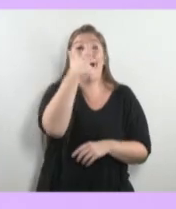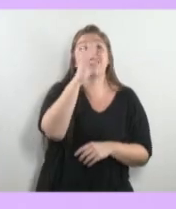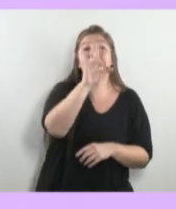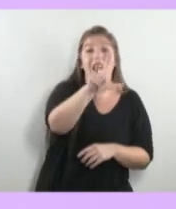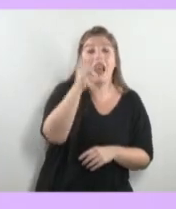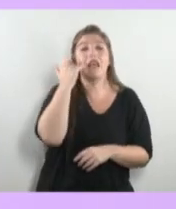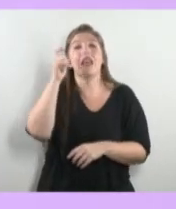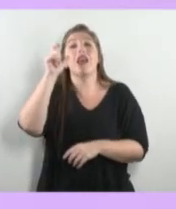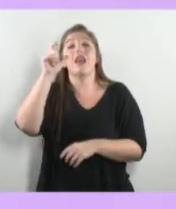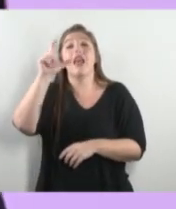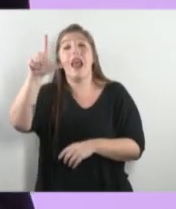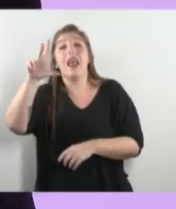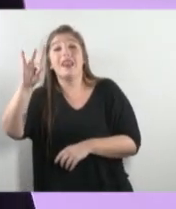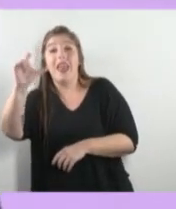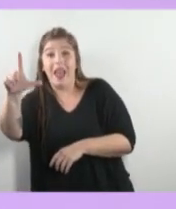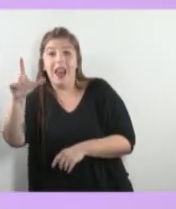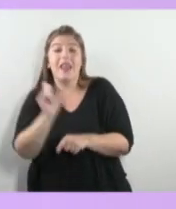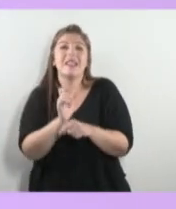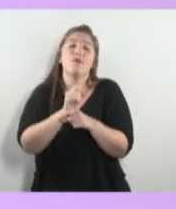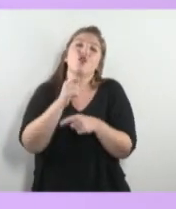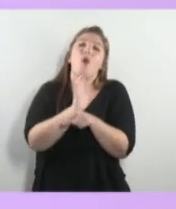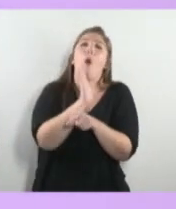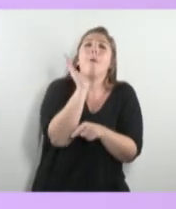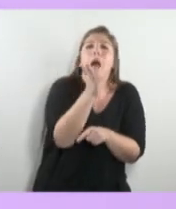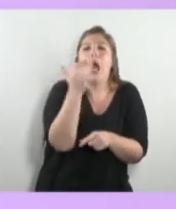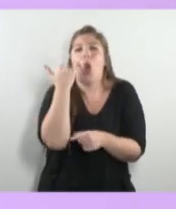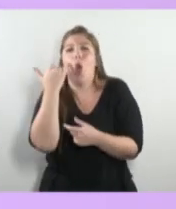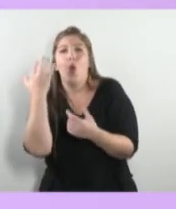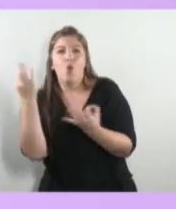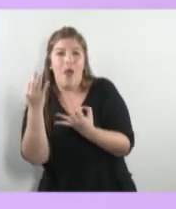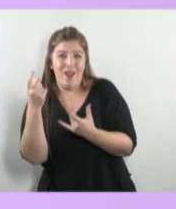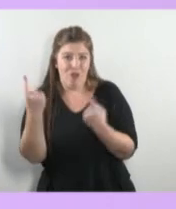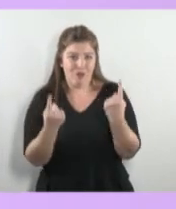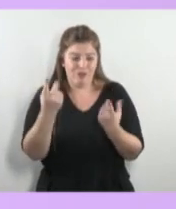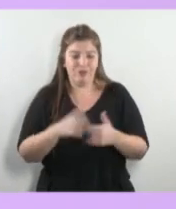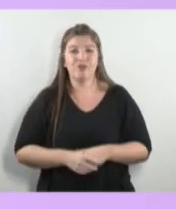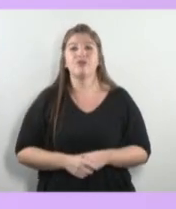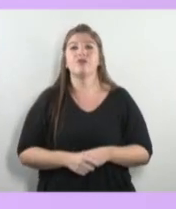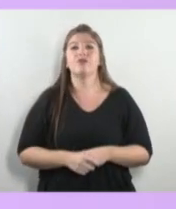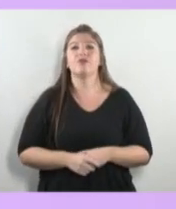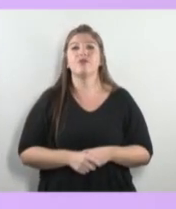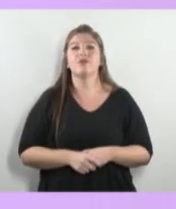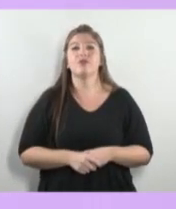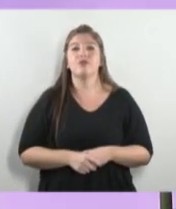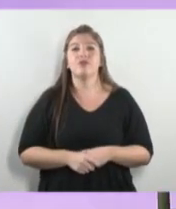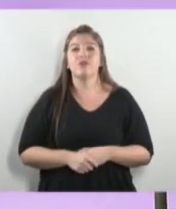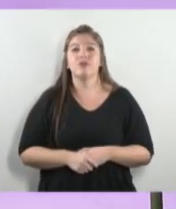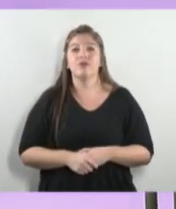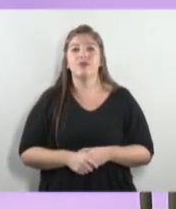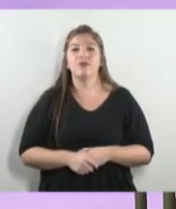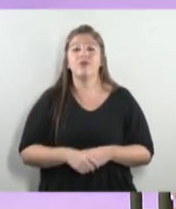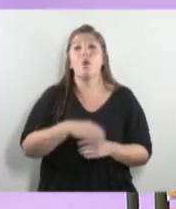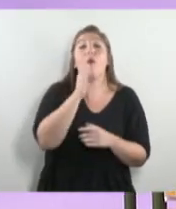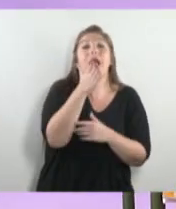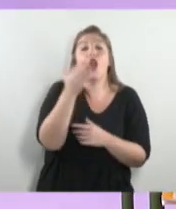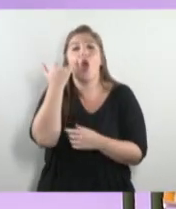que decíamos el malo y el bueno, ¿no? El malo y el bueno. A mí el médico siempre me dice, hay